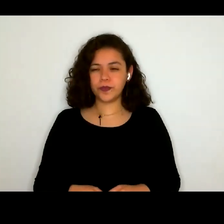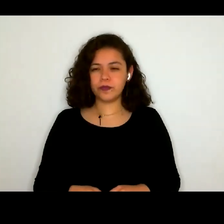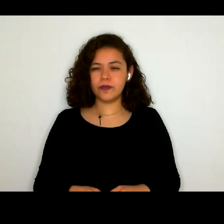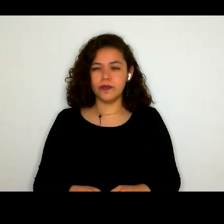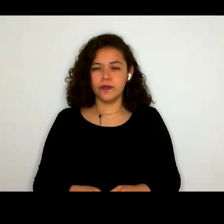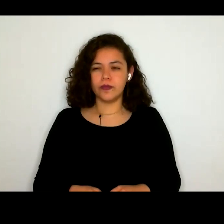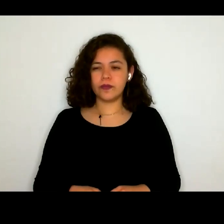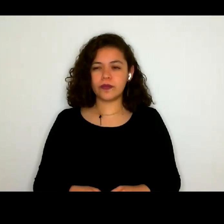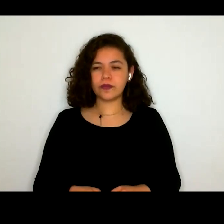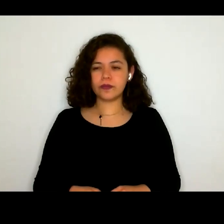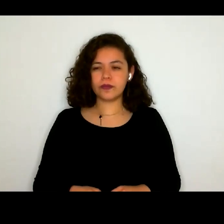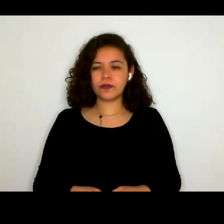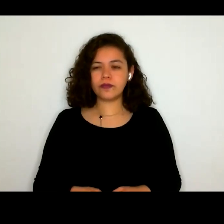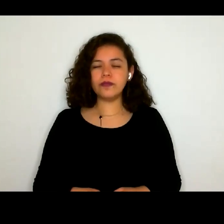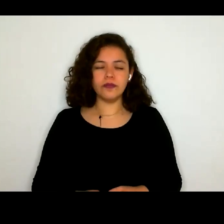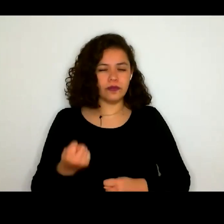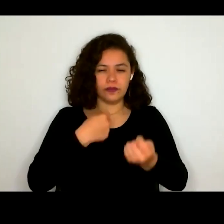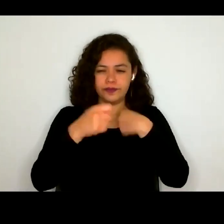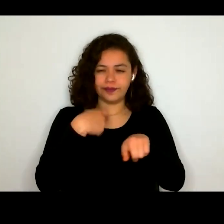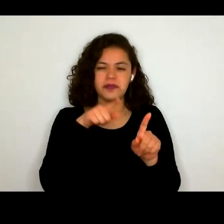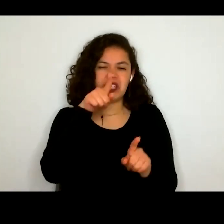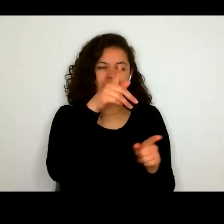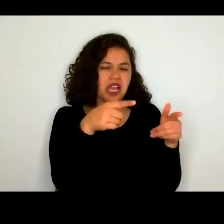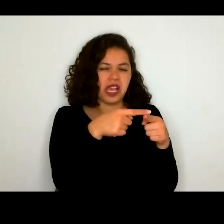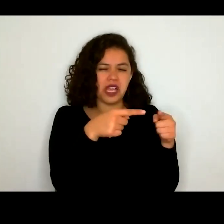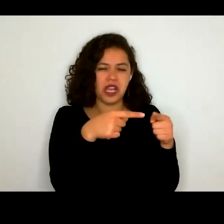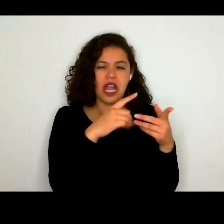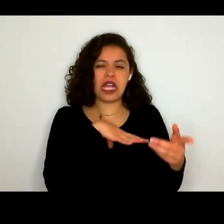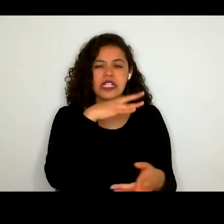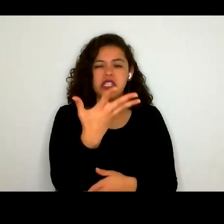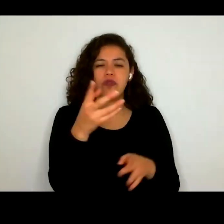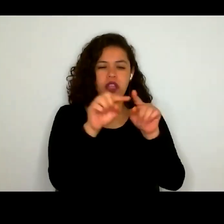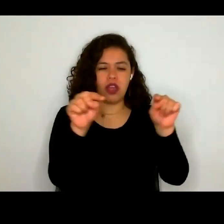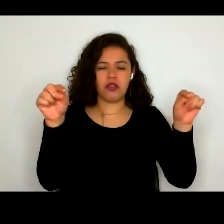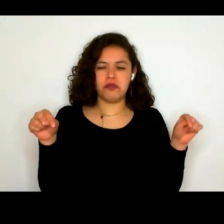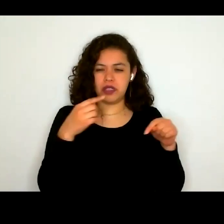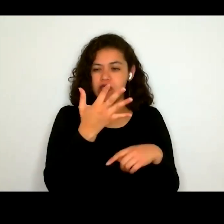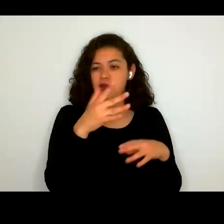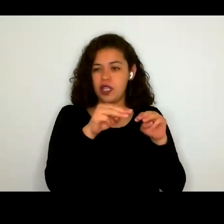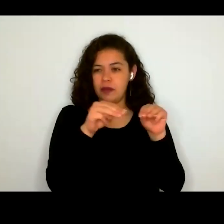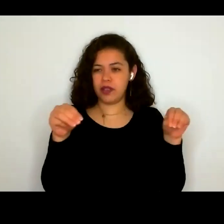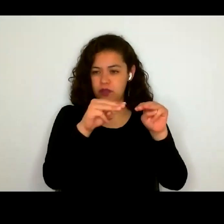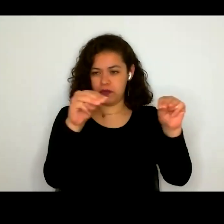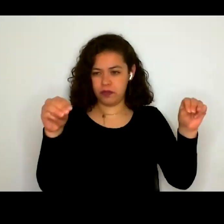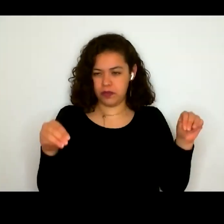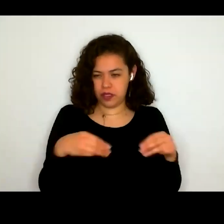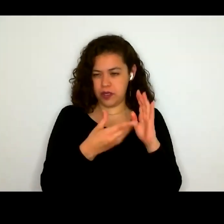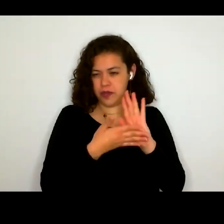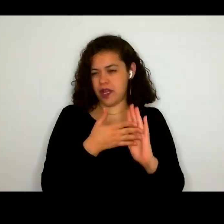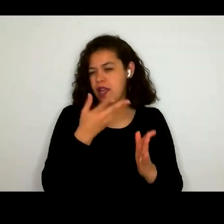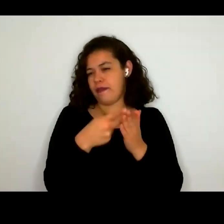tiendita de la esquina, donde nada más tiene, no sé, 50 metros cuadrados de construcción, pues obviamente va a ser de riesgo bajo,